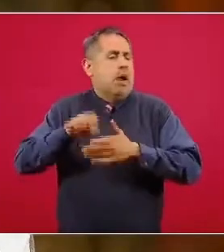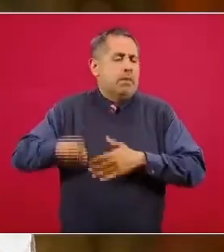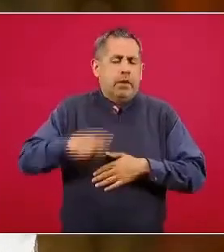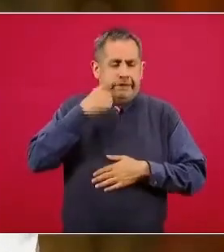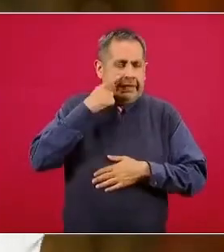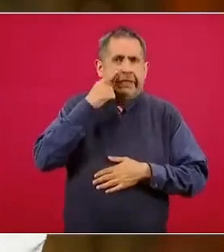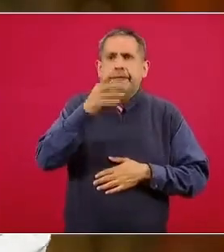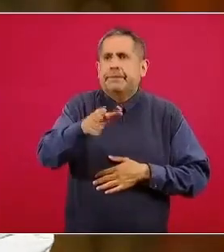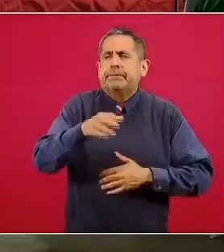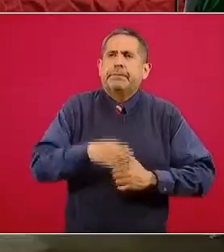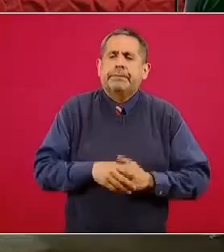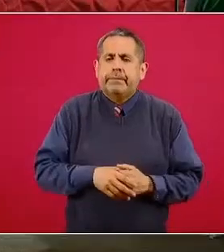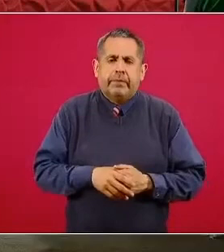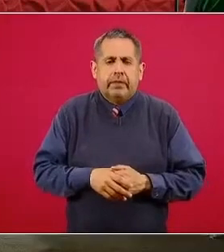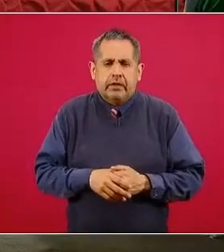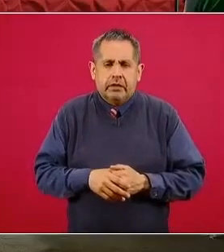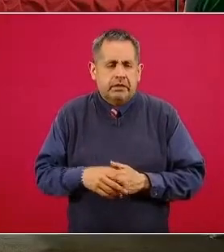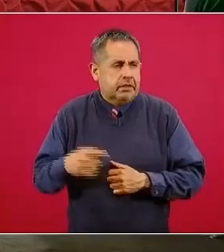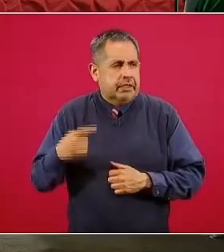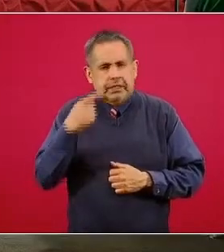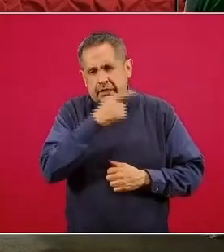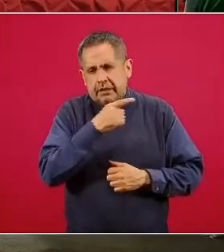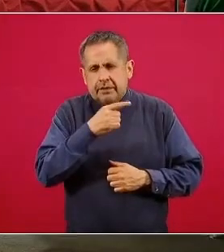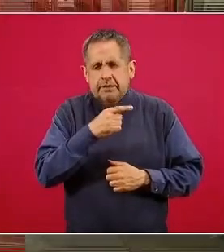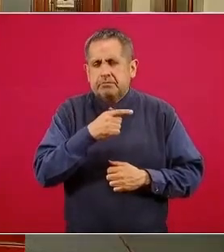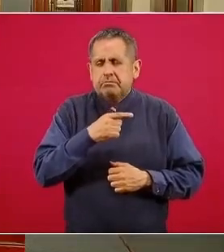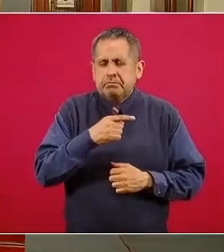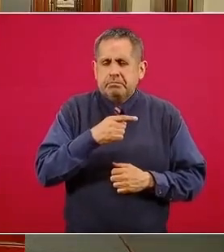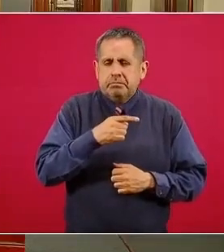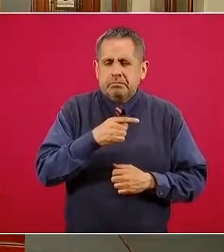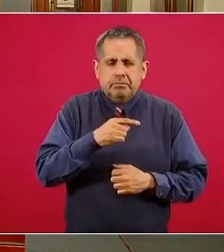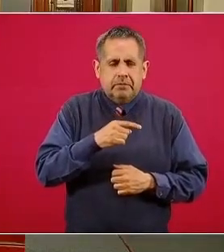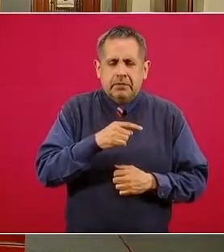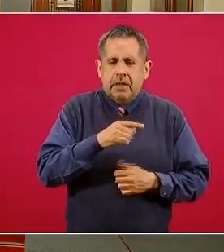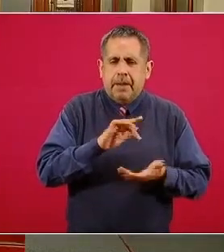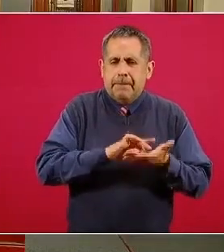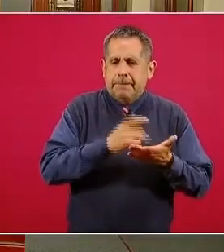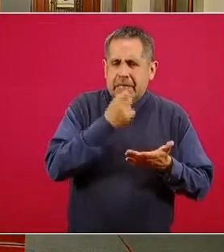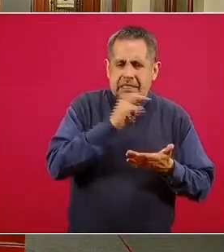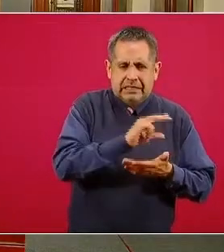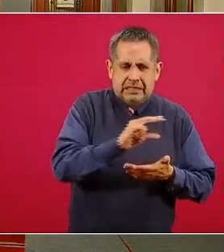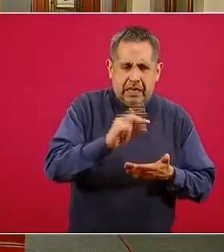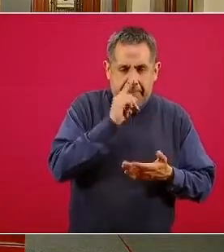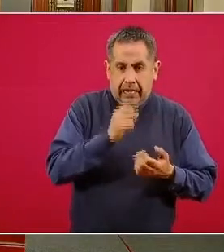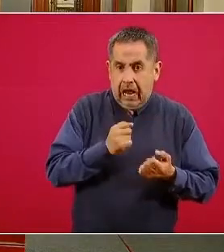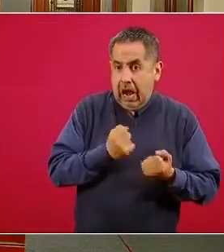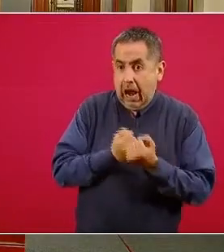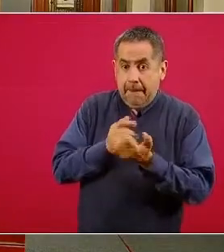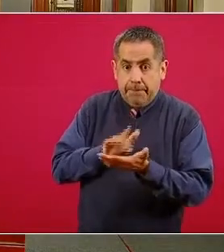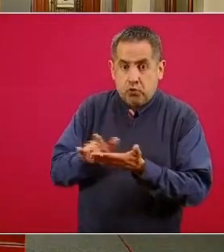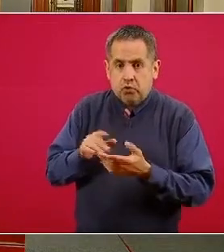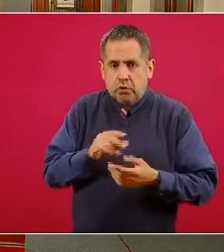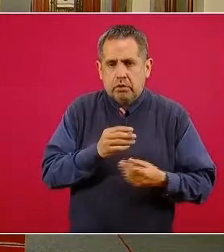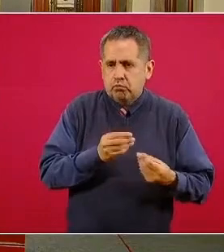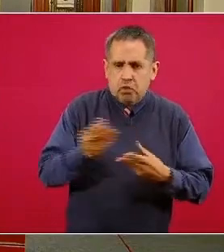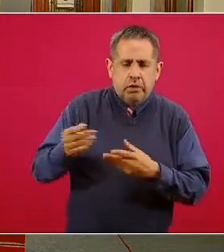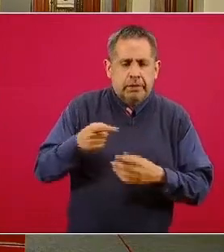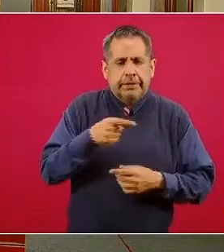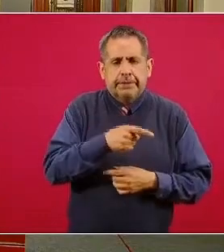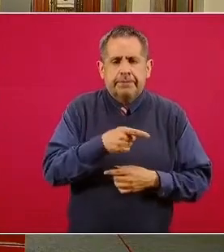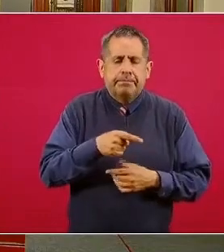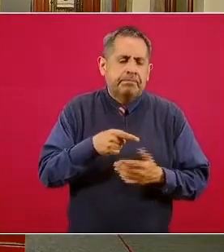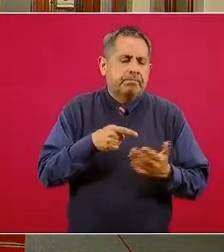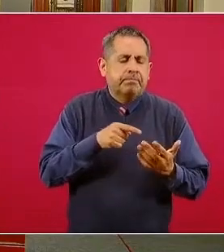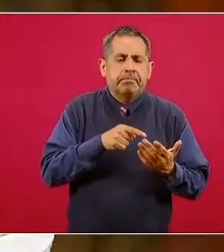situación con algunos medicamentos de soporte que se dan en un